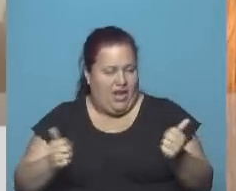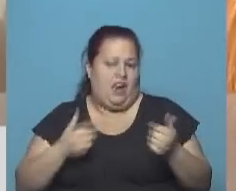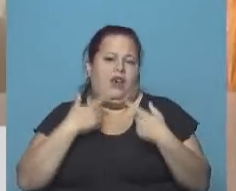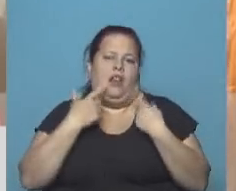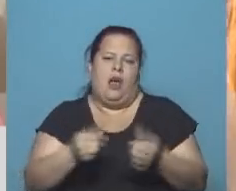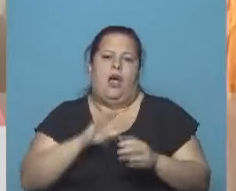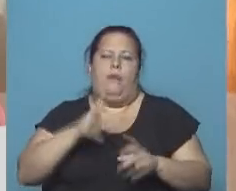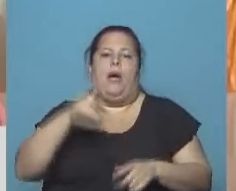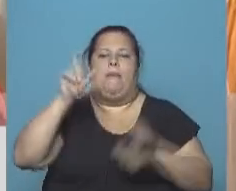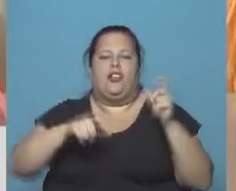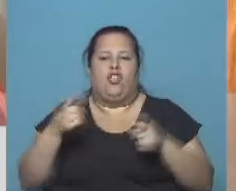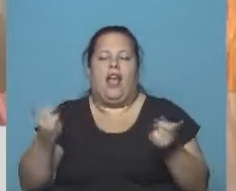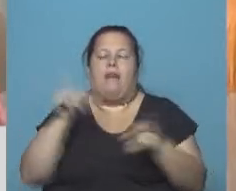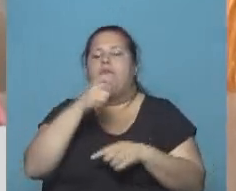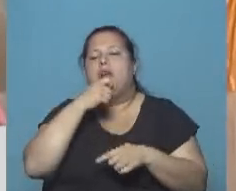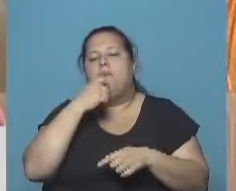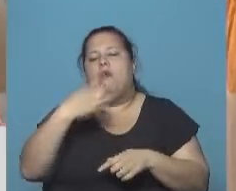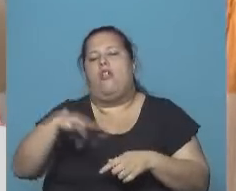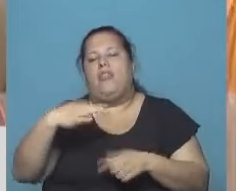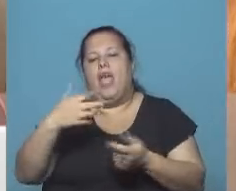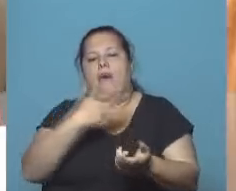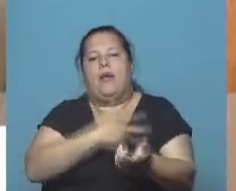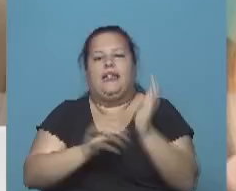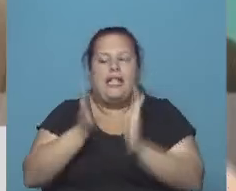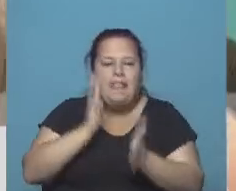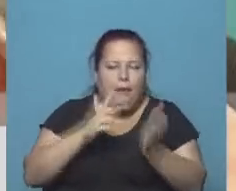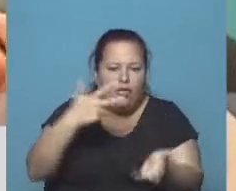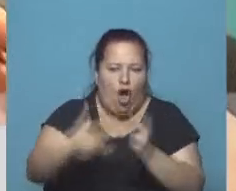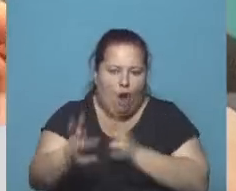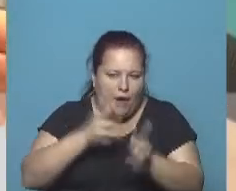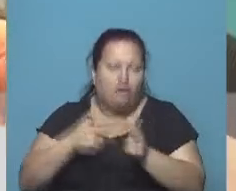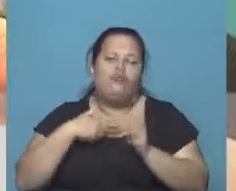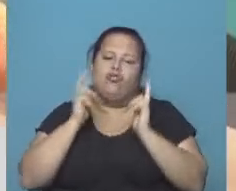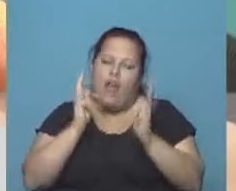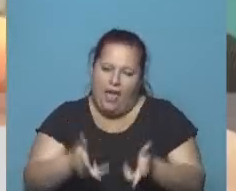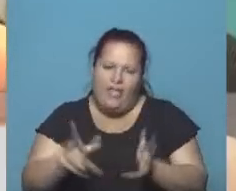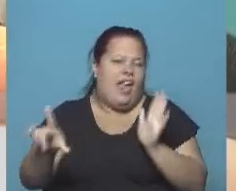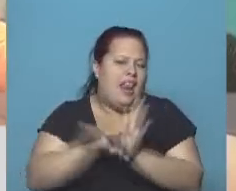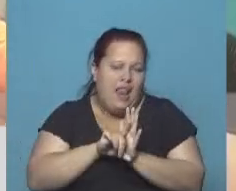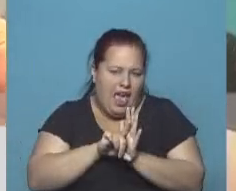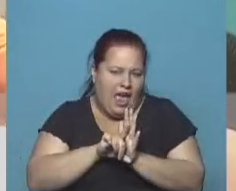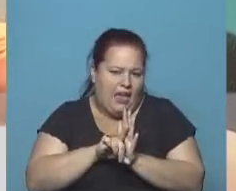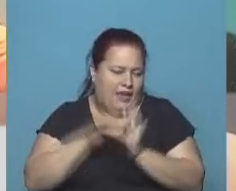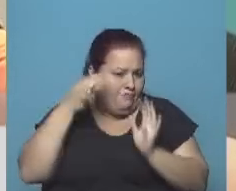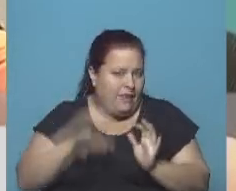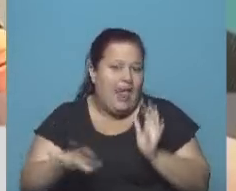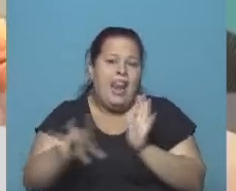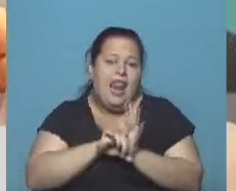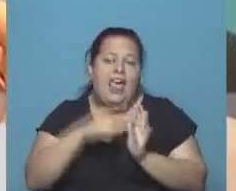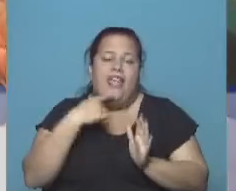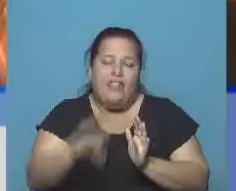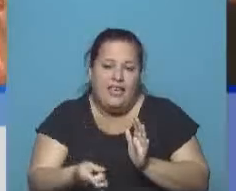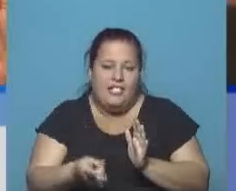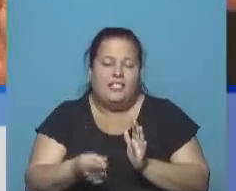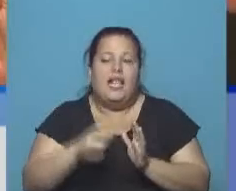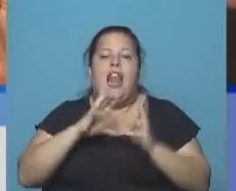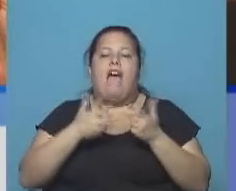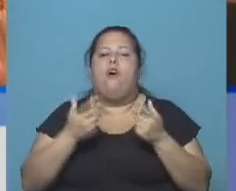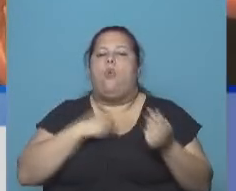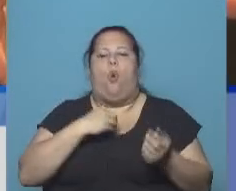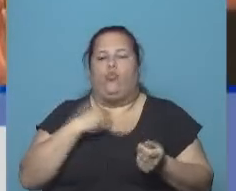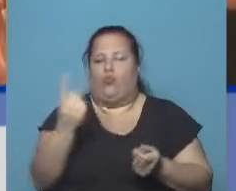eje del cambio de la política de donación de sangre. Vamos a escuchar al ministro. De lo que bueno y bien que estábamos. ¿Cómo fue el proceso hasta llegar a